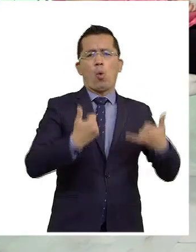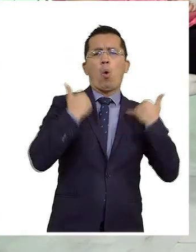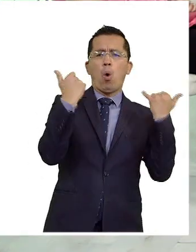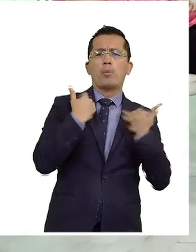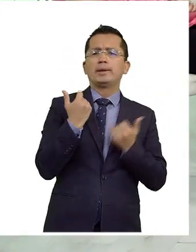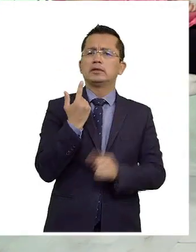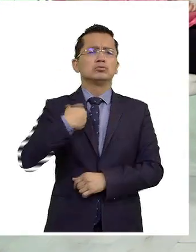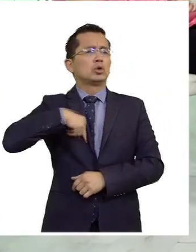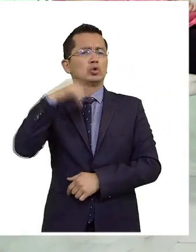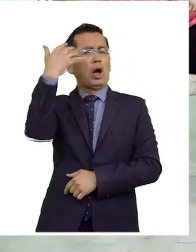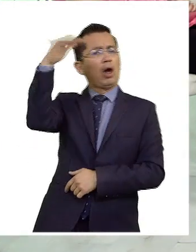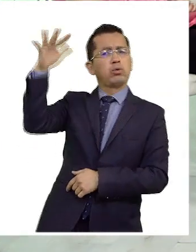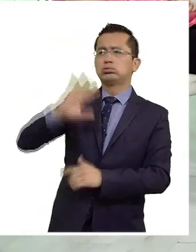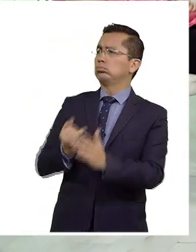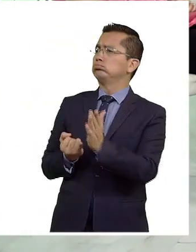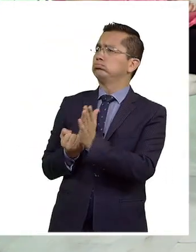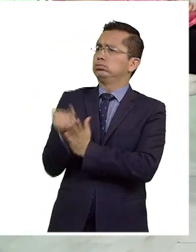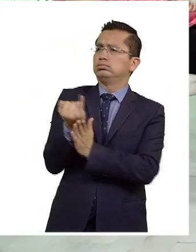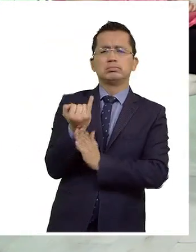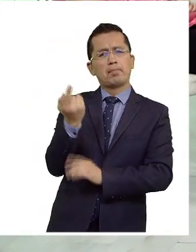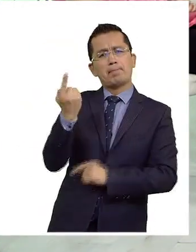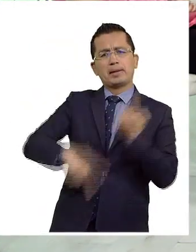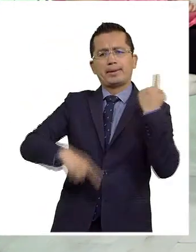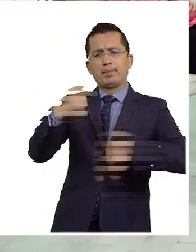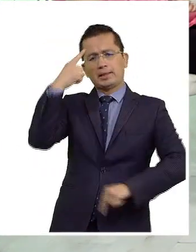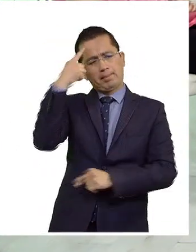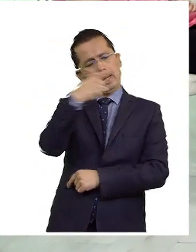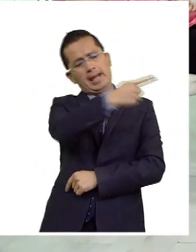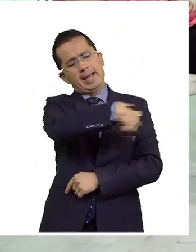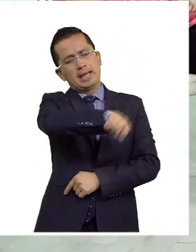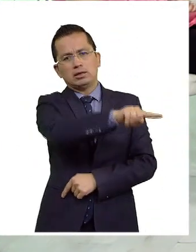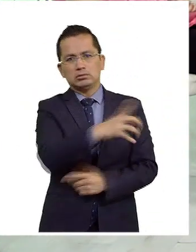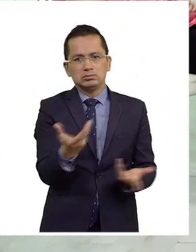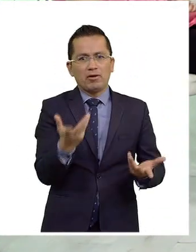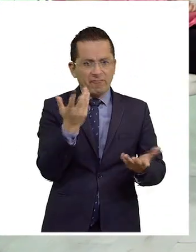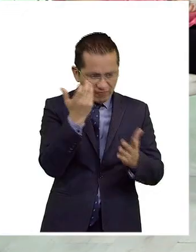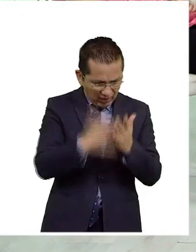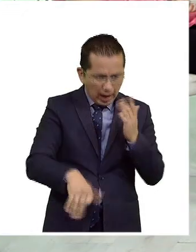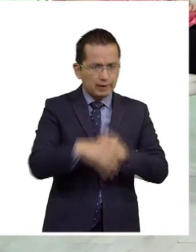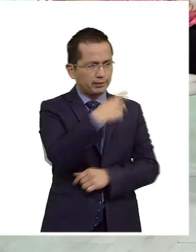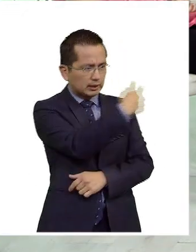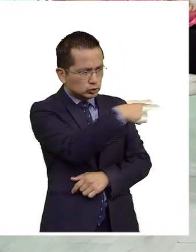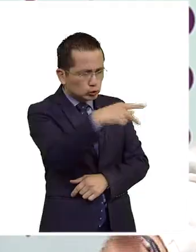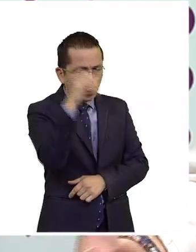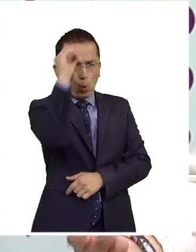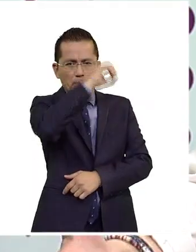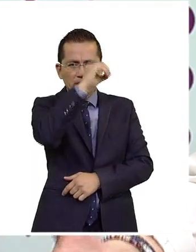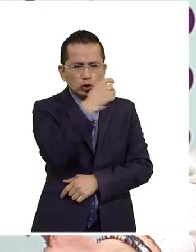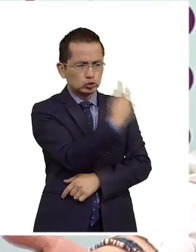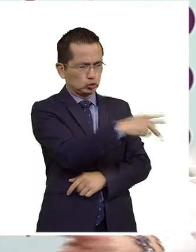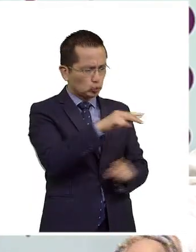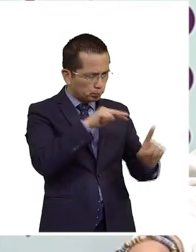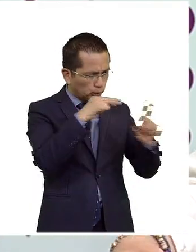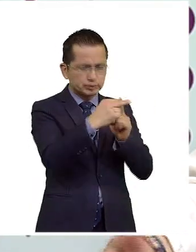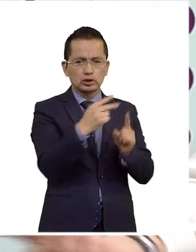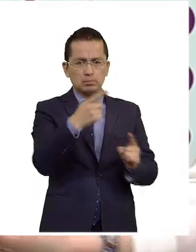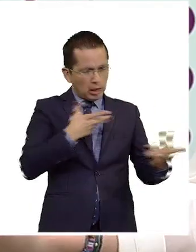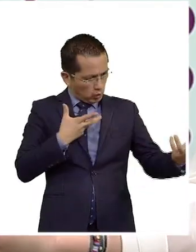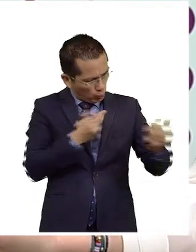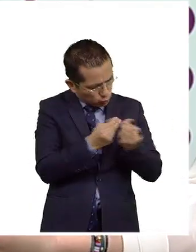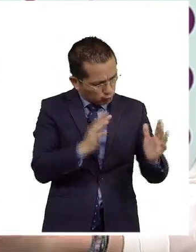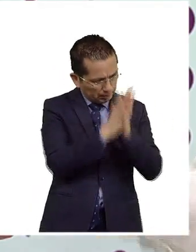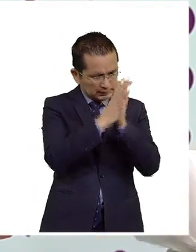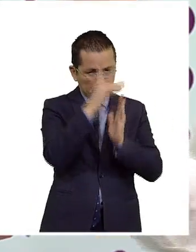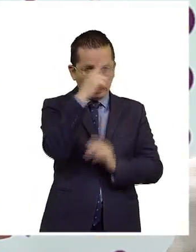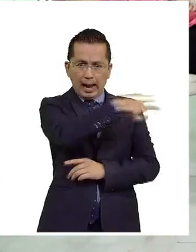decisiones absolutamente adultocéntricas, haciendo de lado las decisiones de los niños, niñas y adolescentes como si no fueran capaces de tomar ninguna decisión, ¿no? Que este es